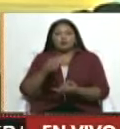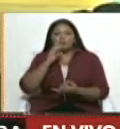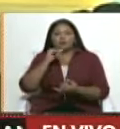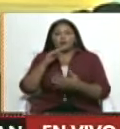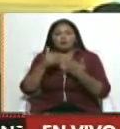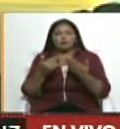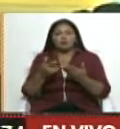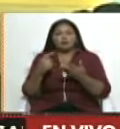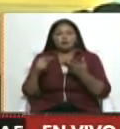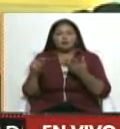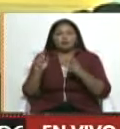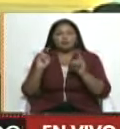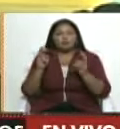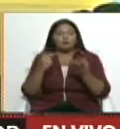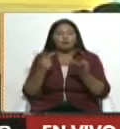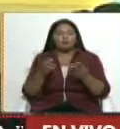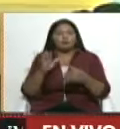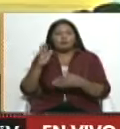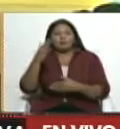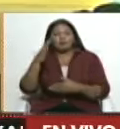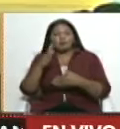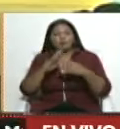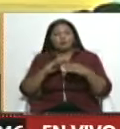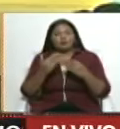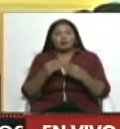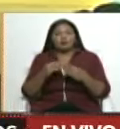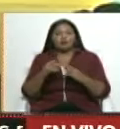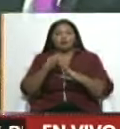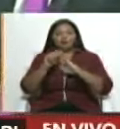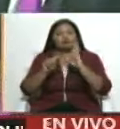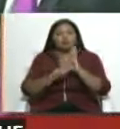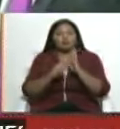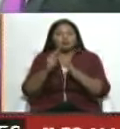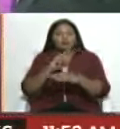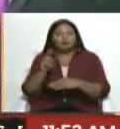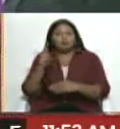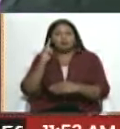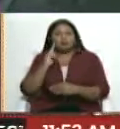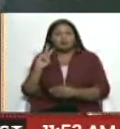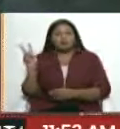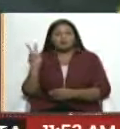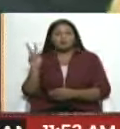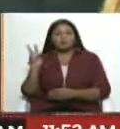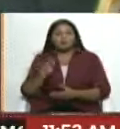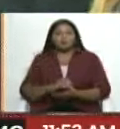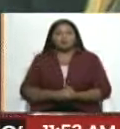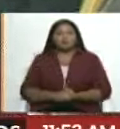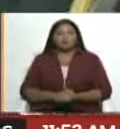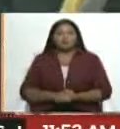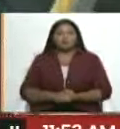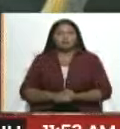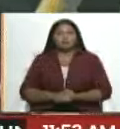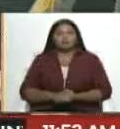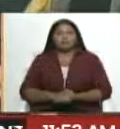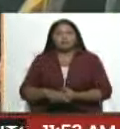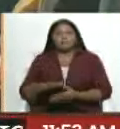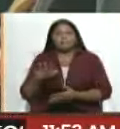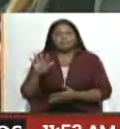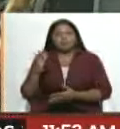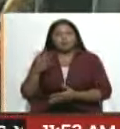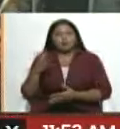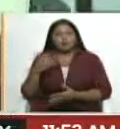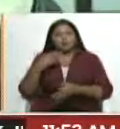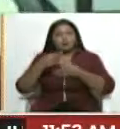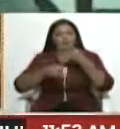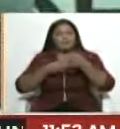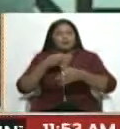tipo de dudas, porque la Constitución de la República Bolivariana de Venezuela tácitamente habla